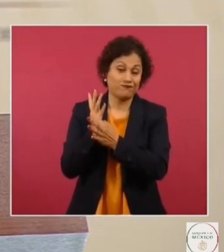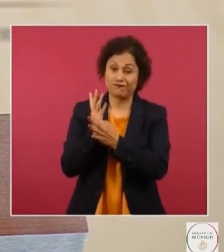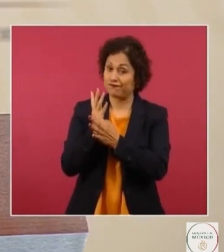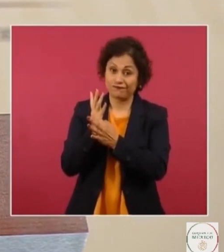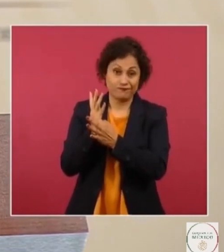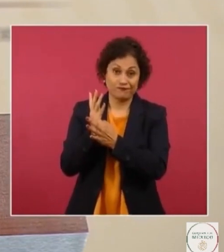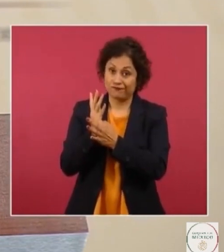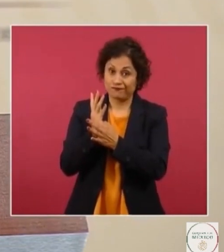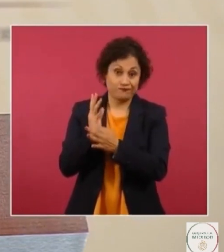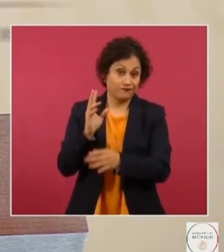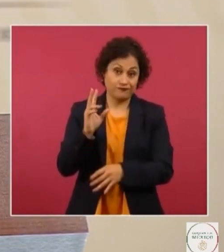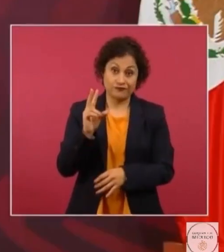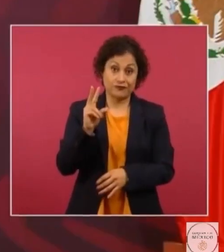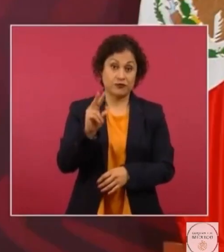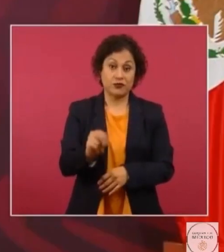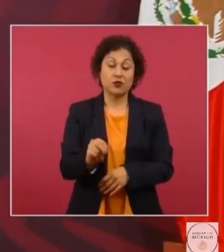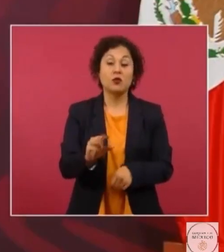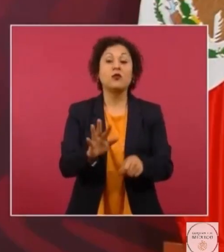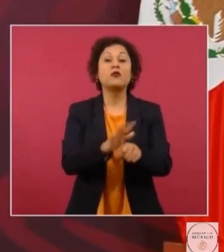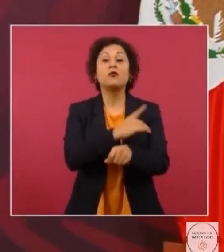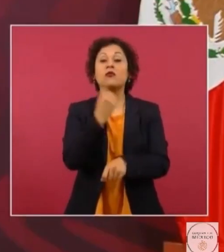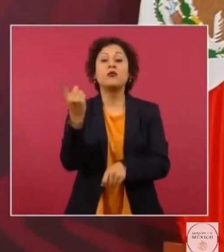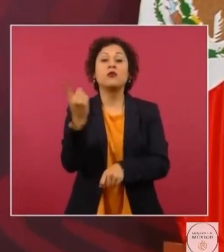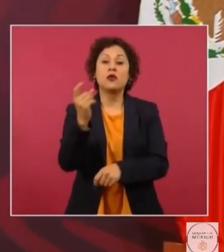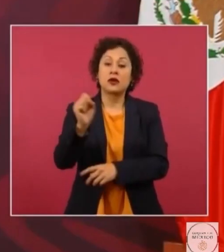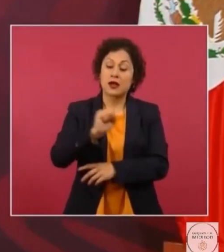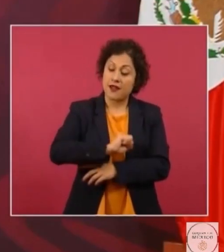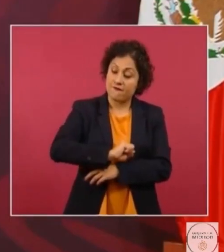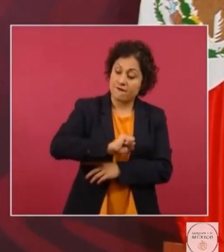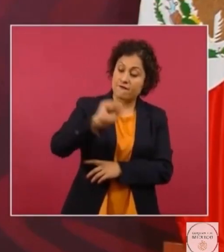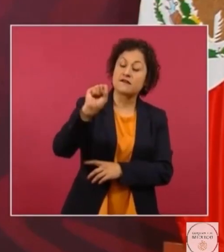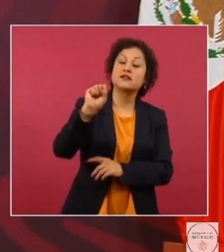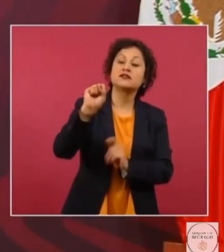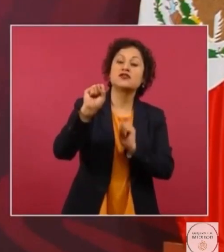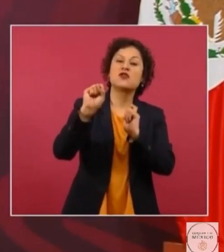La inflación que tenemos es mundial